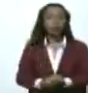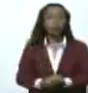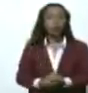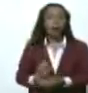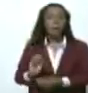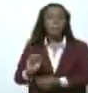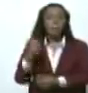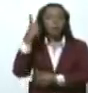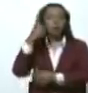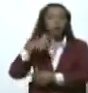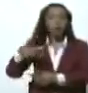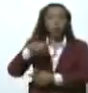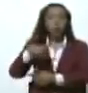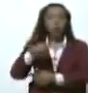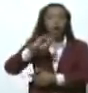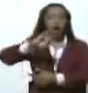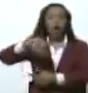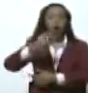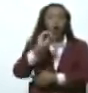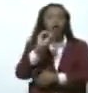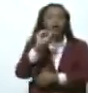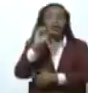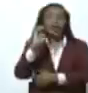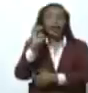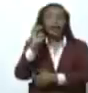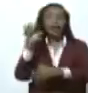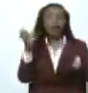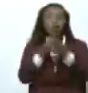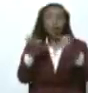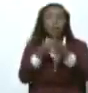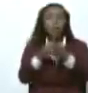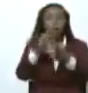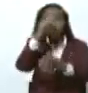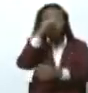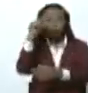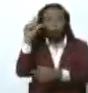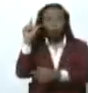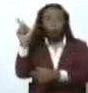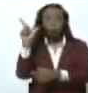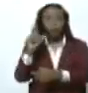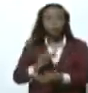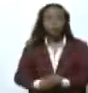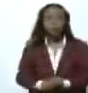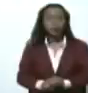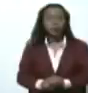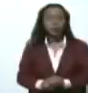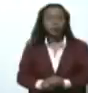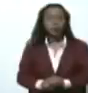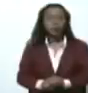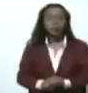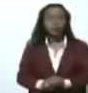Primer lugar, José Alejandro Terán, del Partido Socialista Unido de Venezuela.